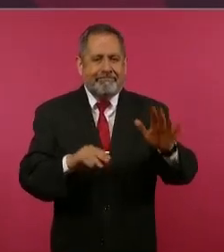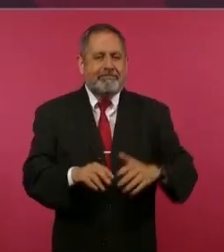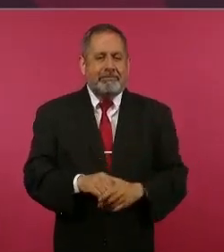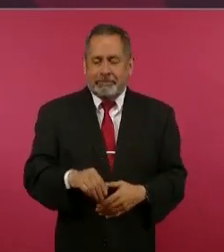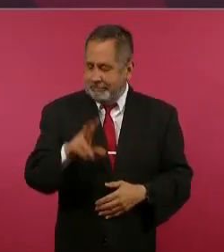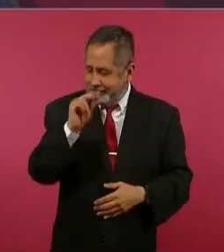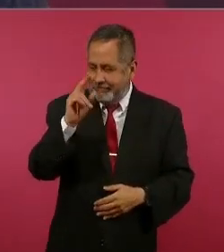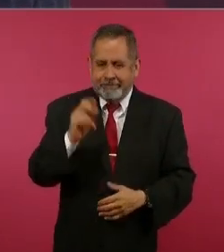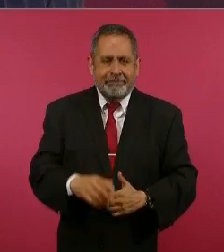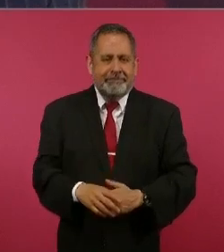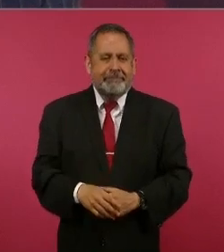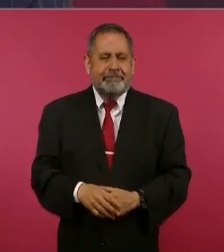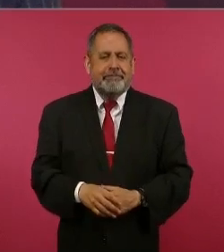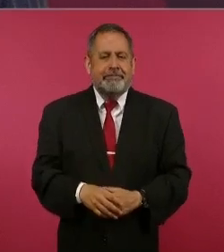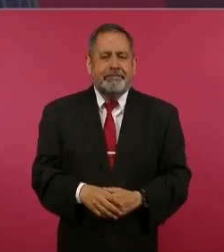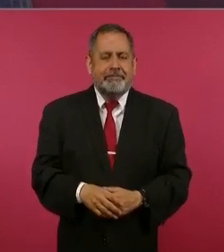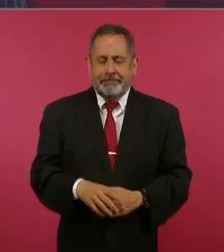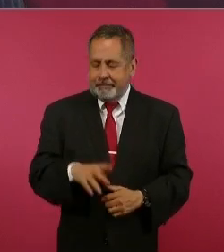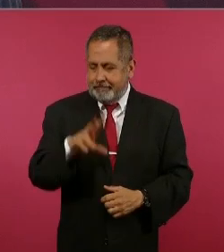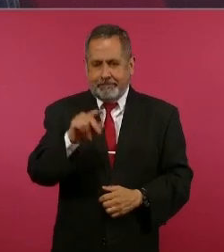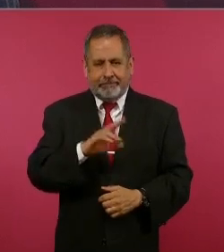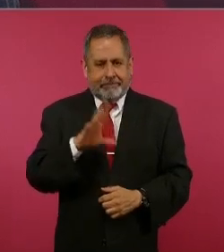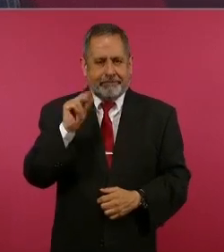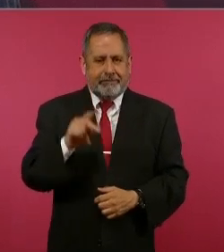Y no, no, no.